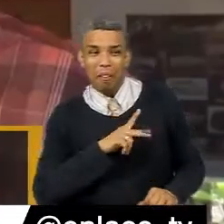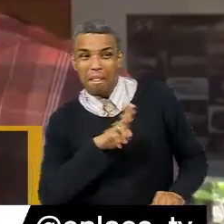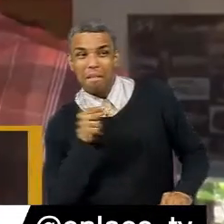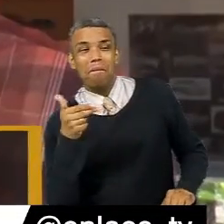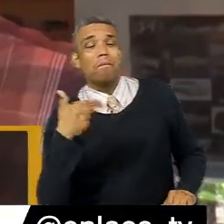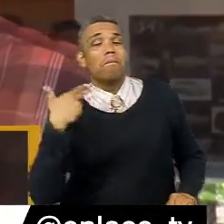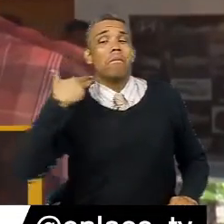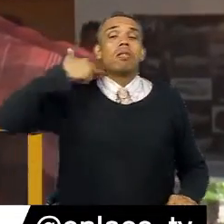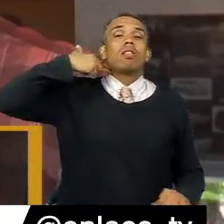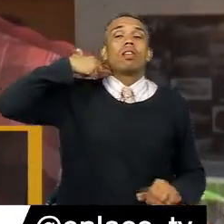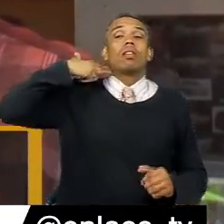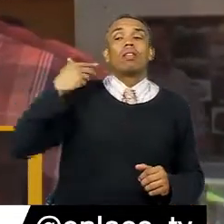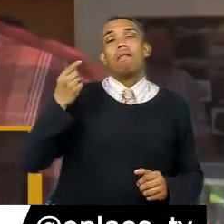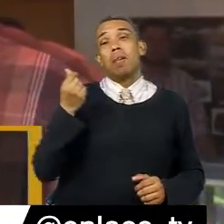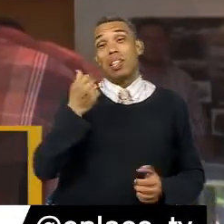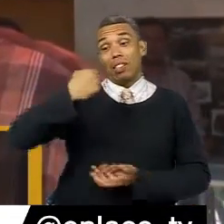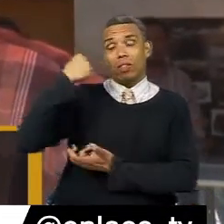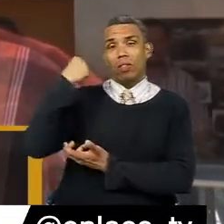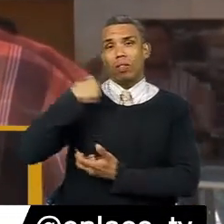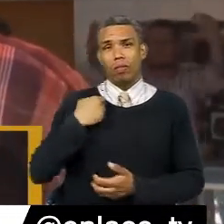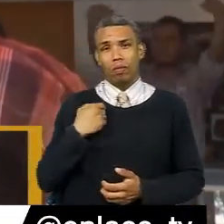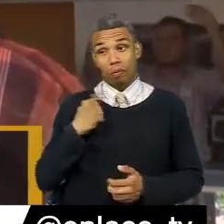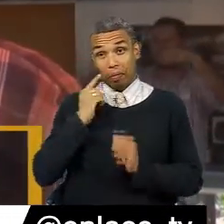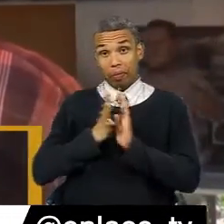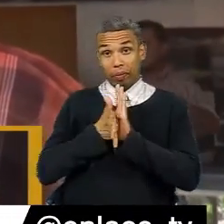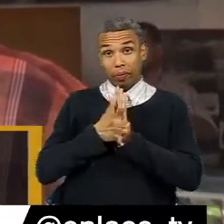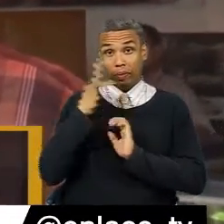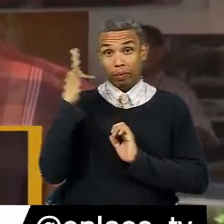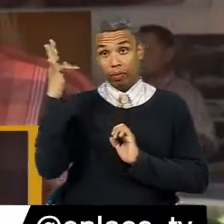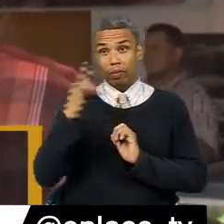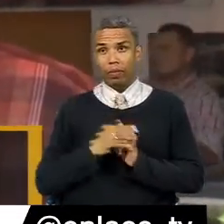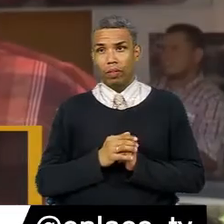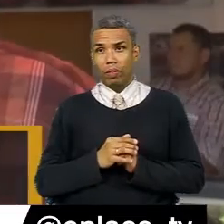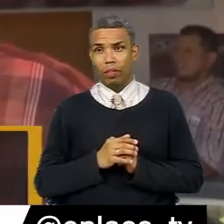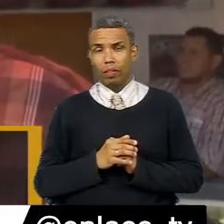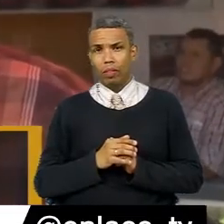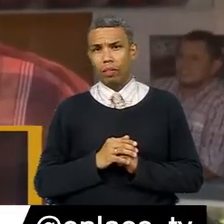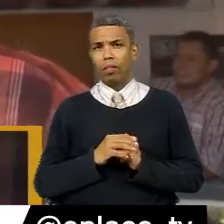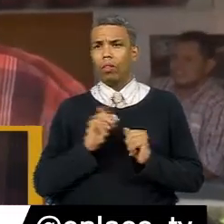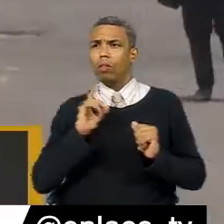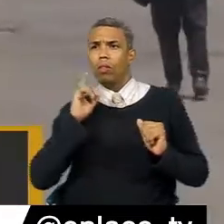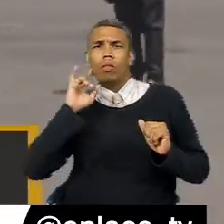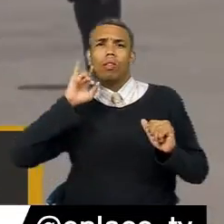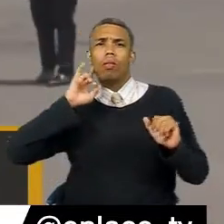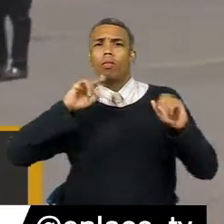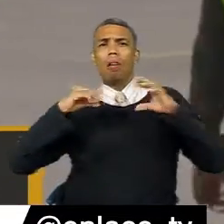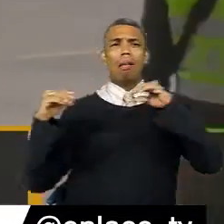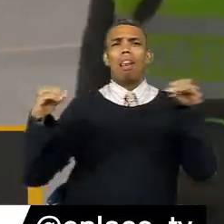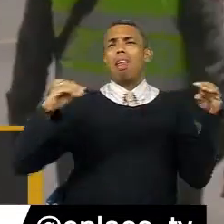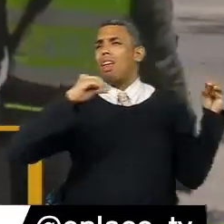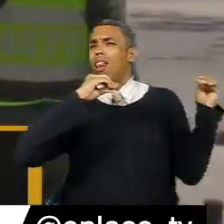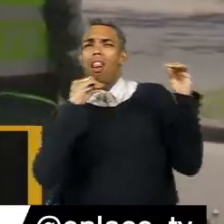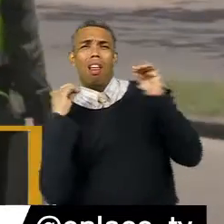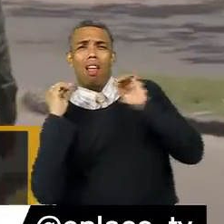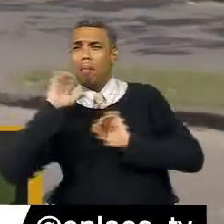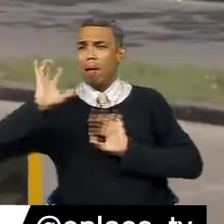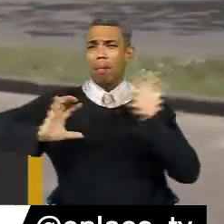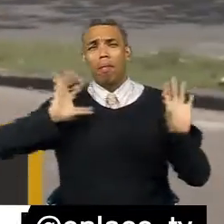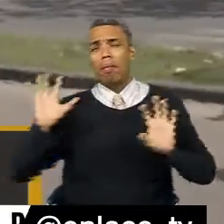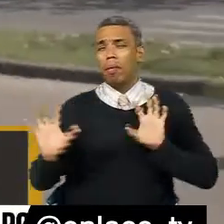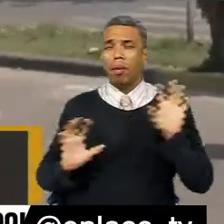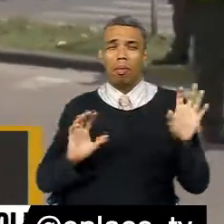o sea, dos personas atracando una... Cuando sentimos fue la bullaranga de los policías y el señor pues venía en apoyo,